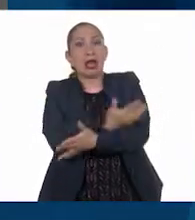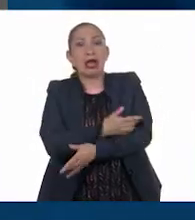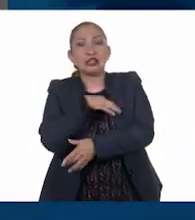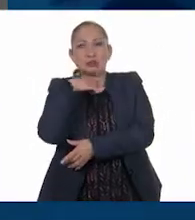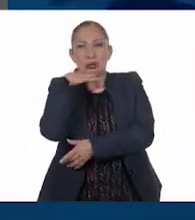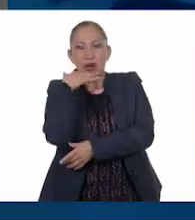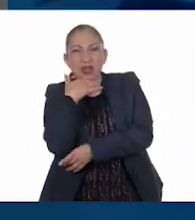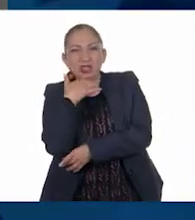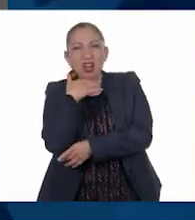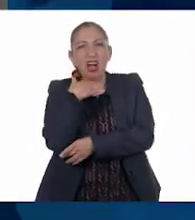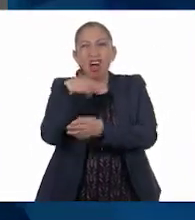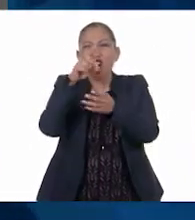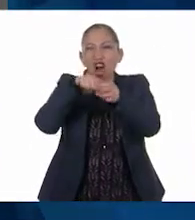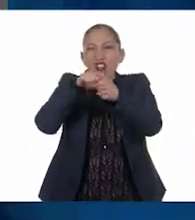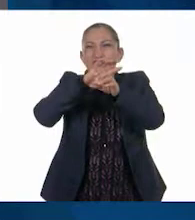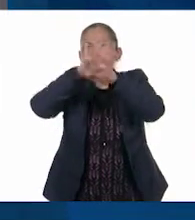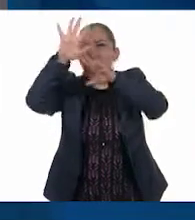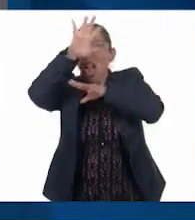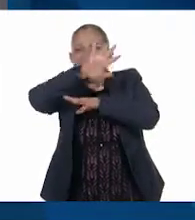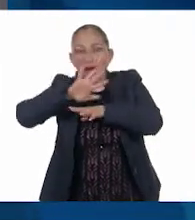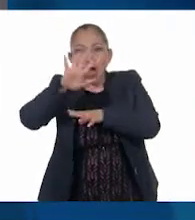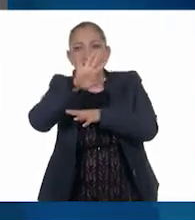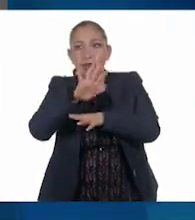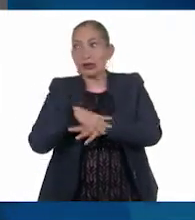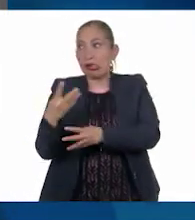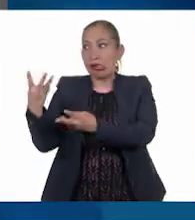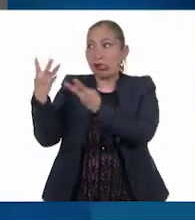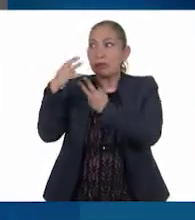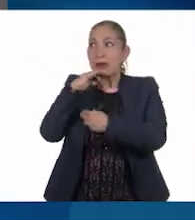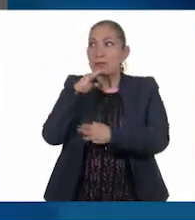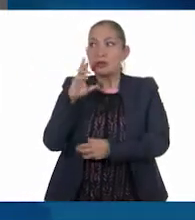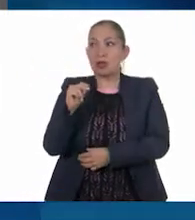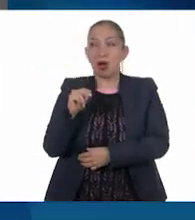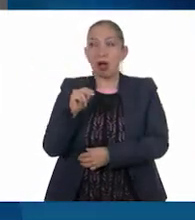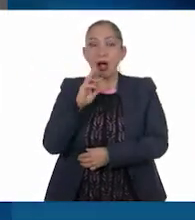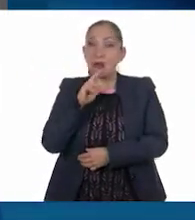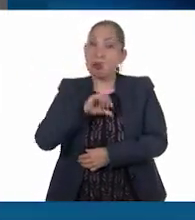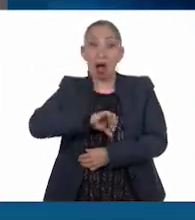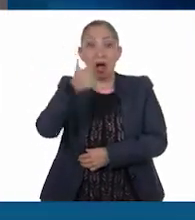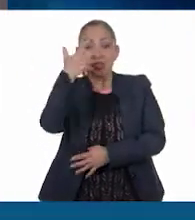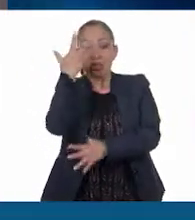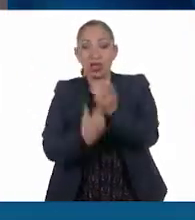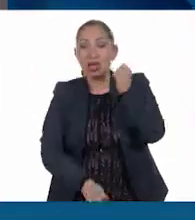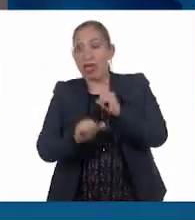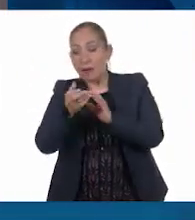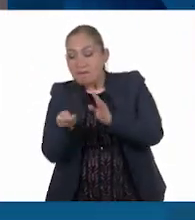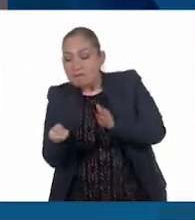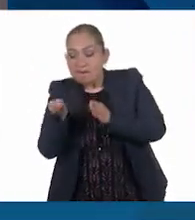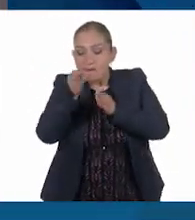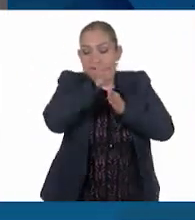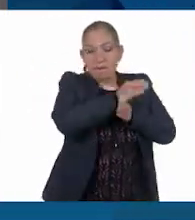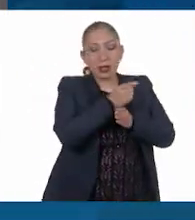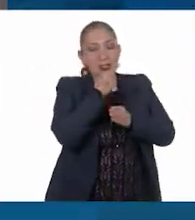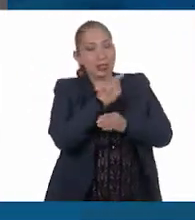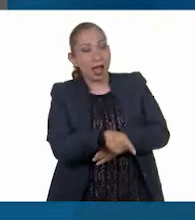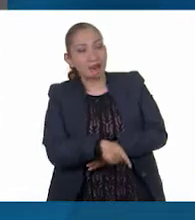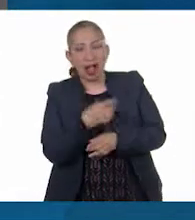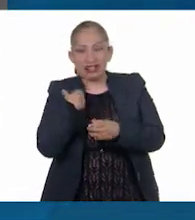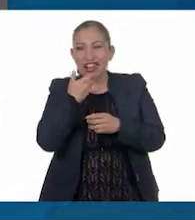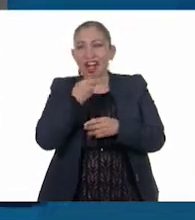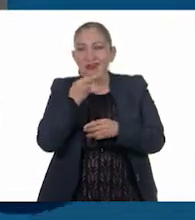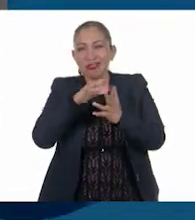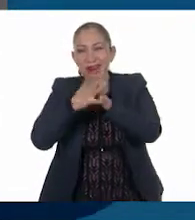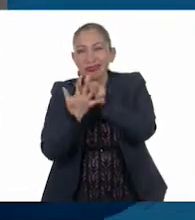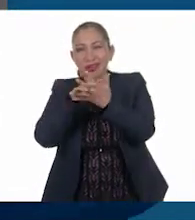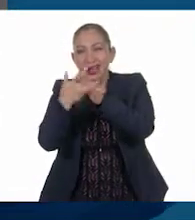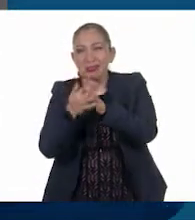y manchado. Y para que no lo fuera a regañar su mamá, se fue a la siguiente página diciendo: Buen gala, dayane